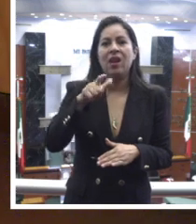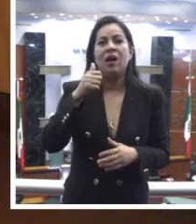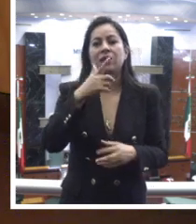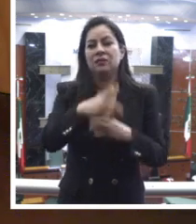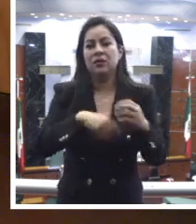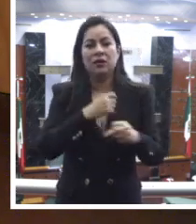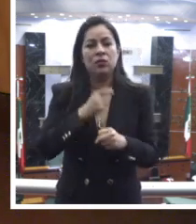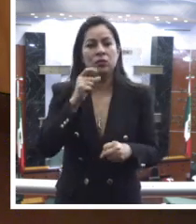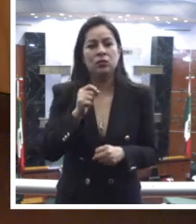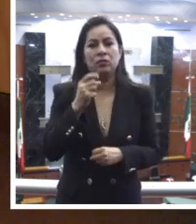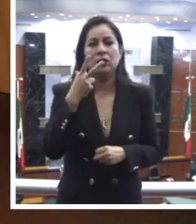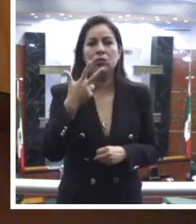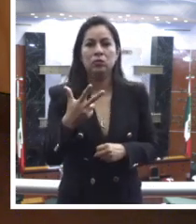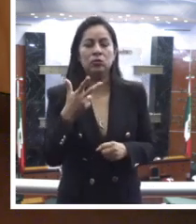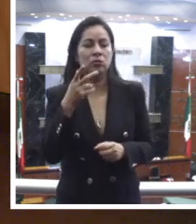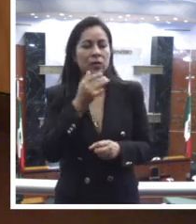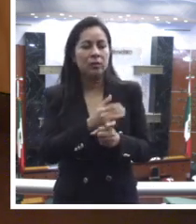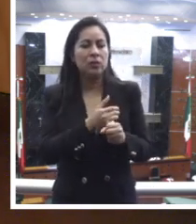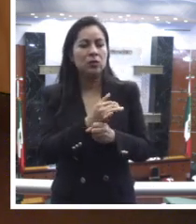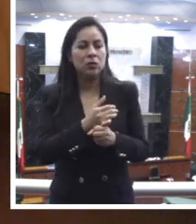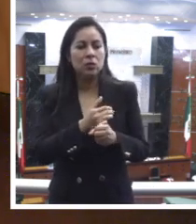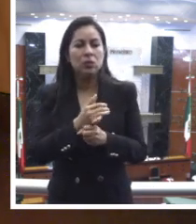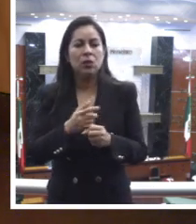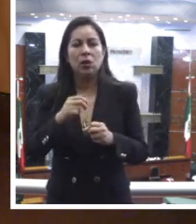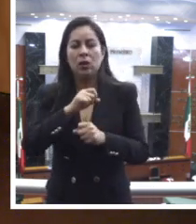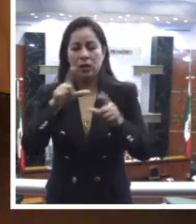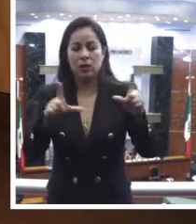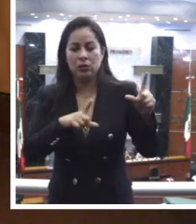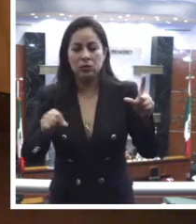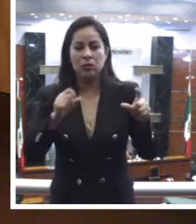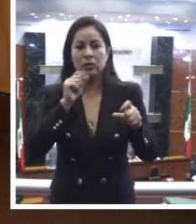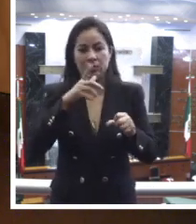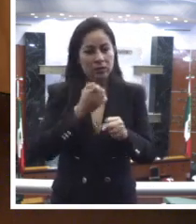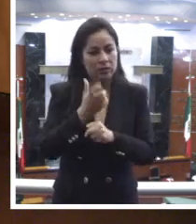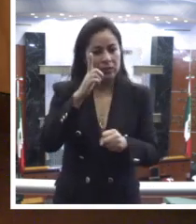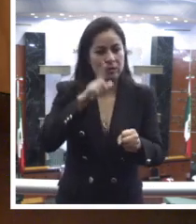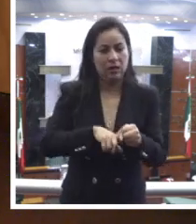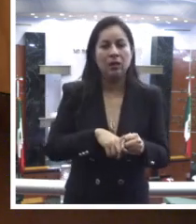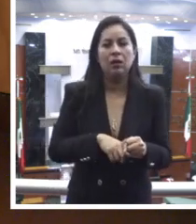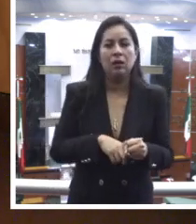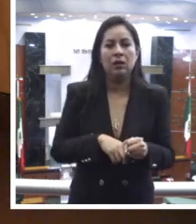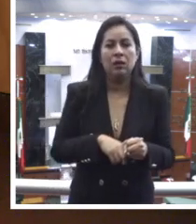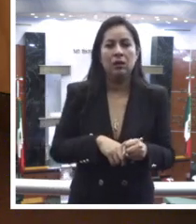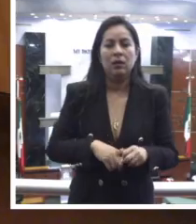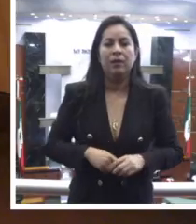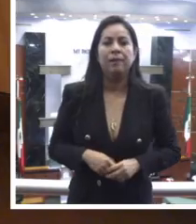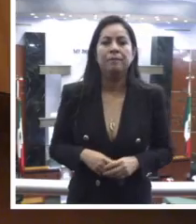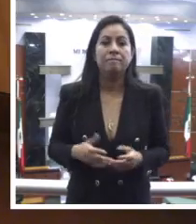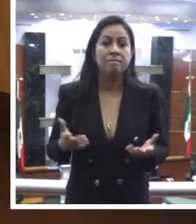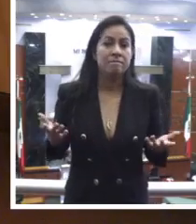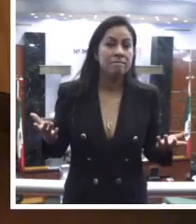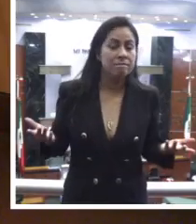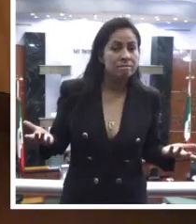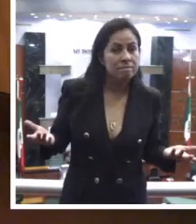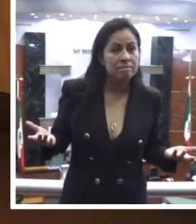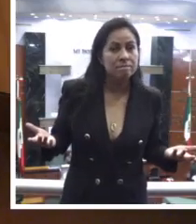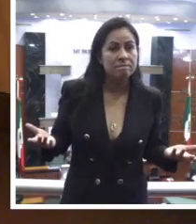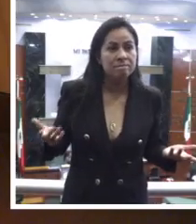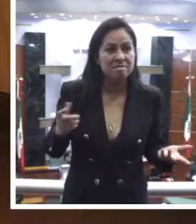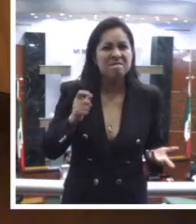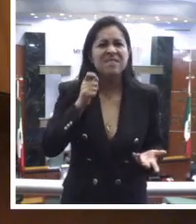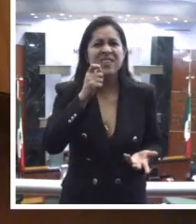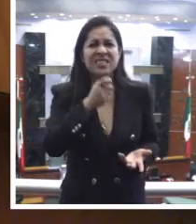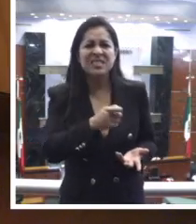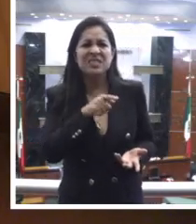en que empezó a hacer las mediciones a nivel nacional y a nivel estatal. Y entonces, ¿qué quiere